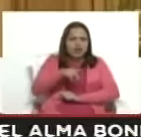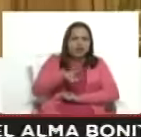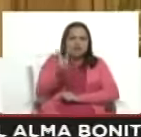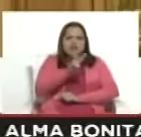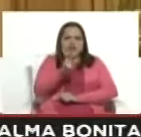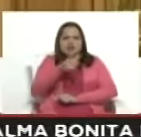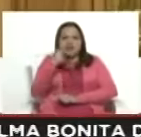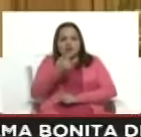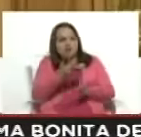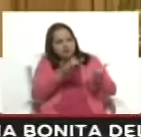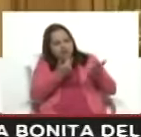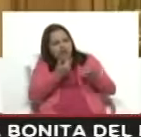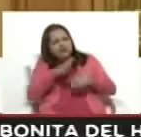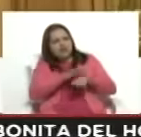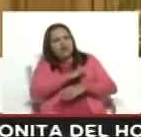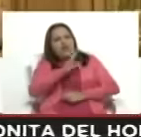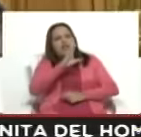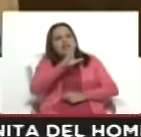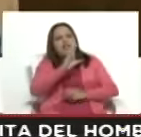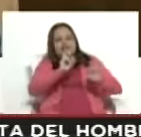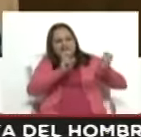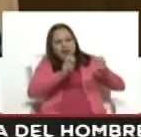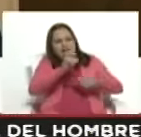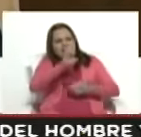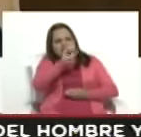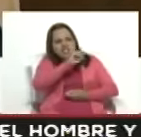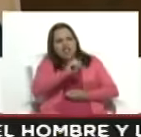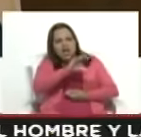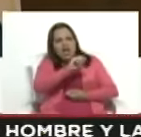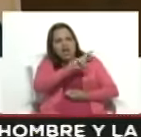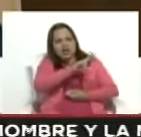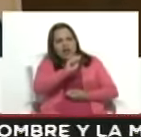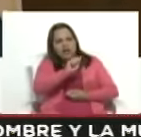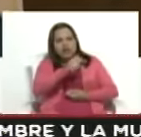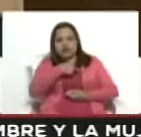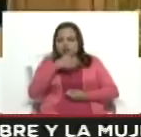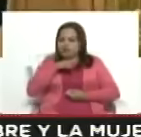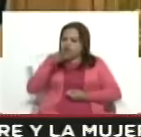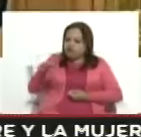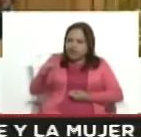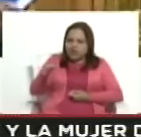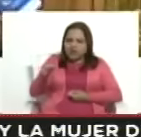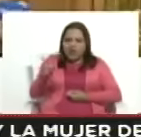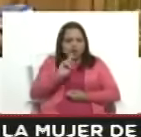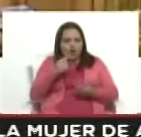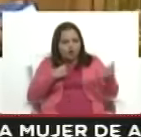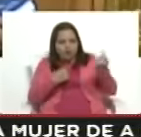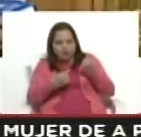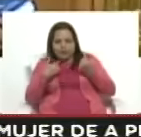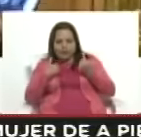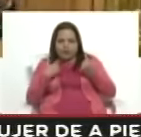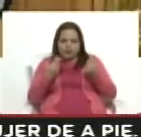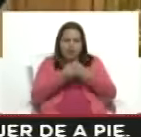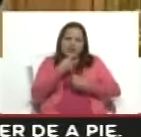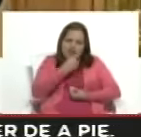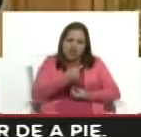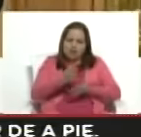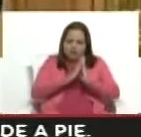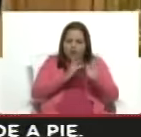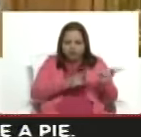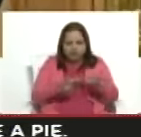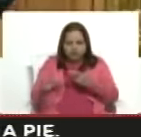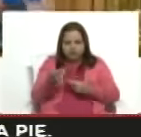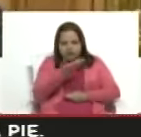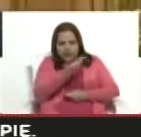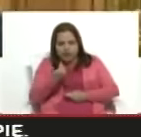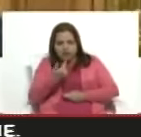Carlos Ezcarra, ve qué te dice sobre ese tema. Y yo fui a hablar con Carlos, o Carlos fue a hablar conmigo, le dije que pasara por allá. Y